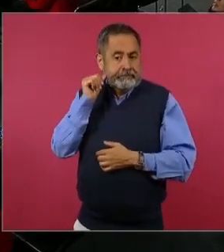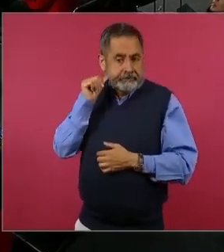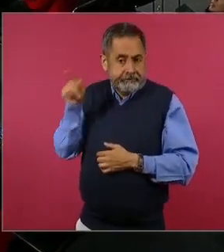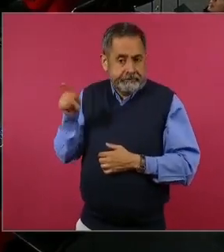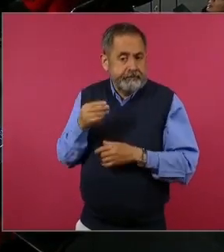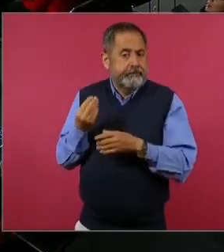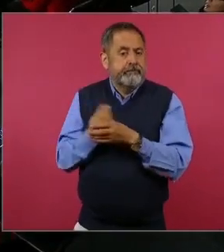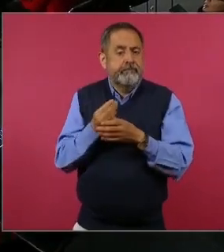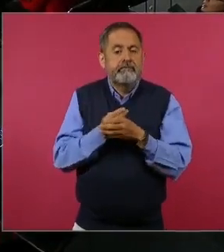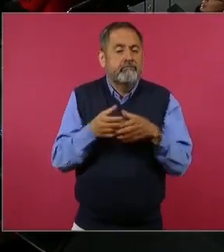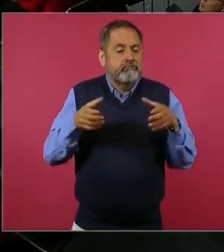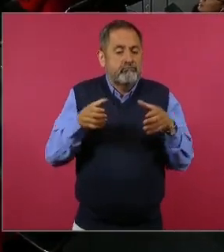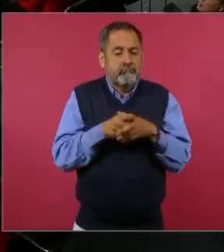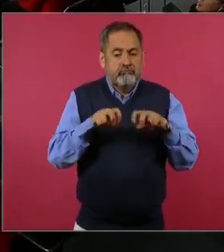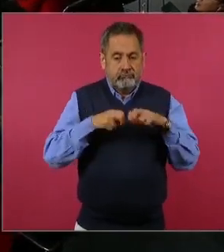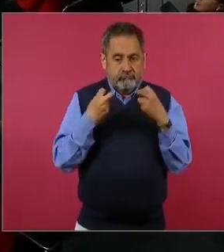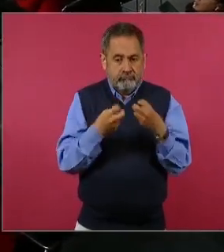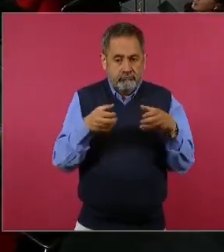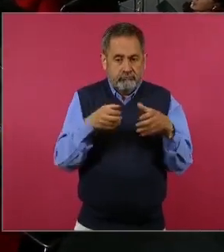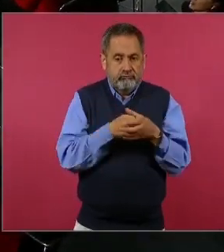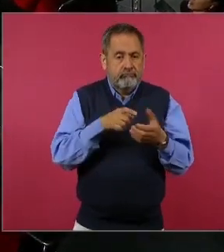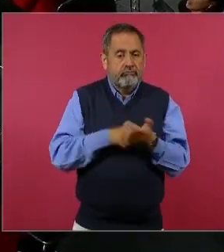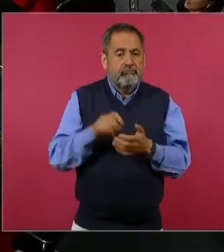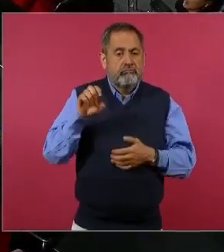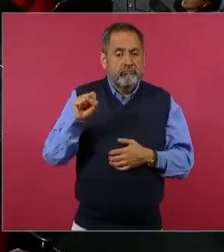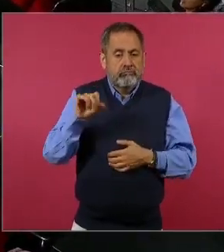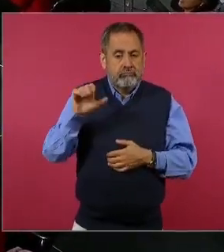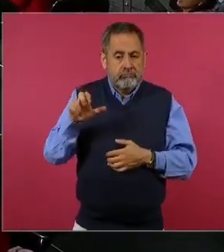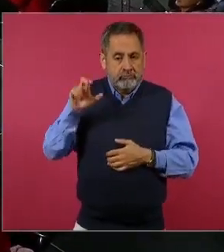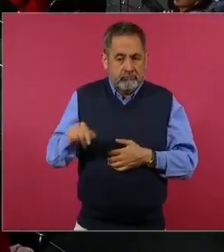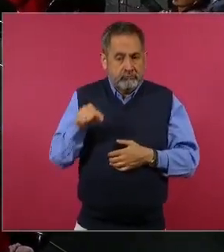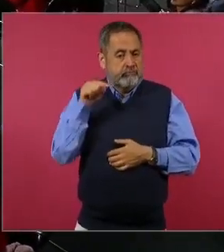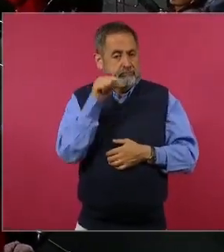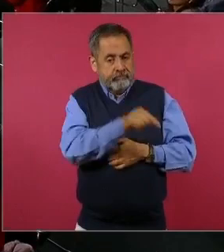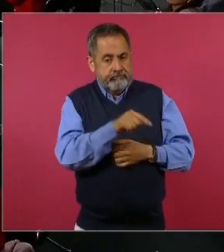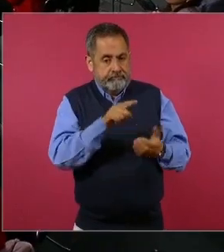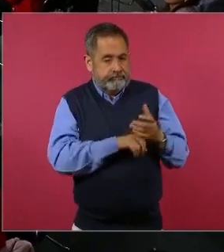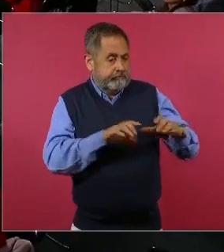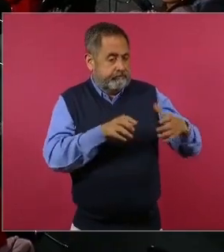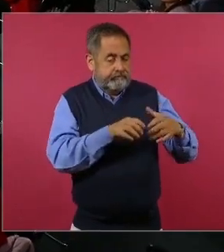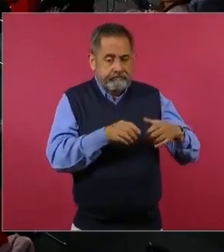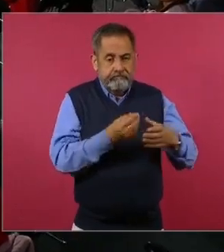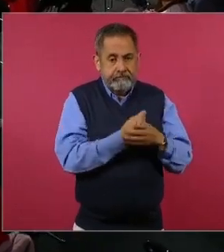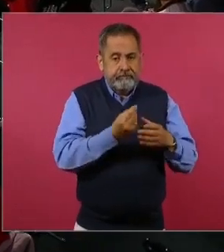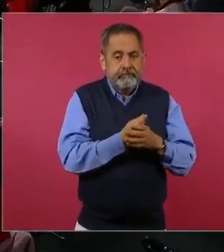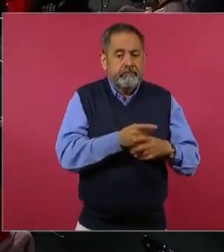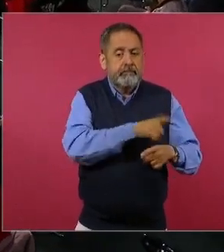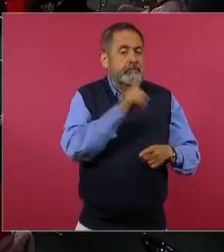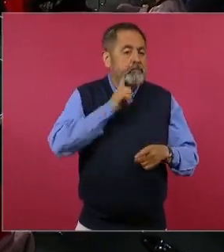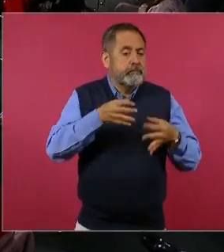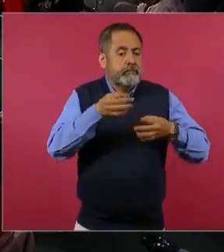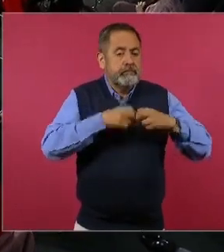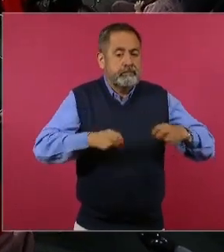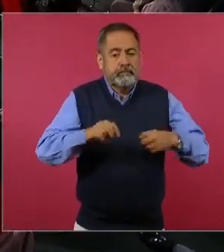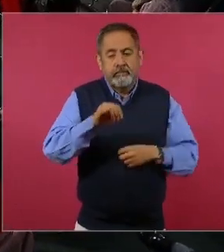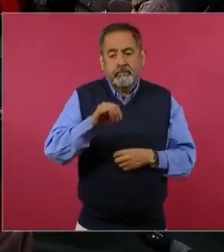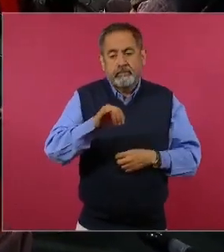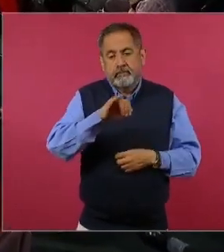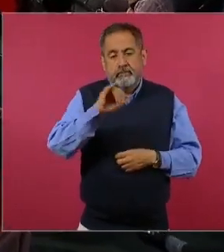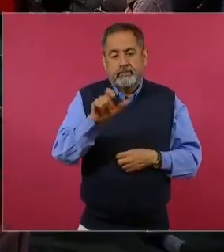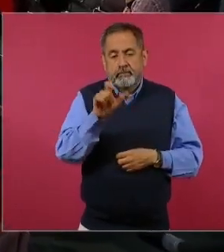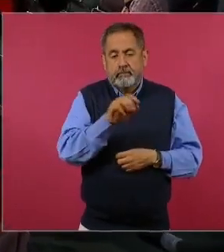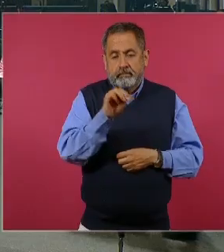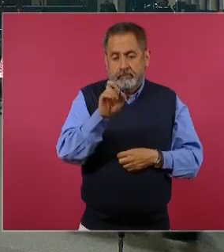sesión privada de la Suprema Corte de Justicia de la Nación, la ministra Yasmín